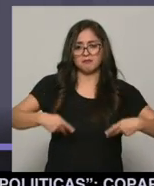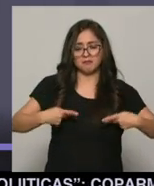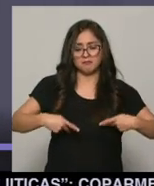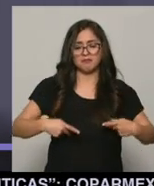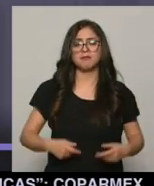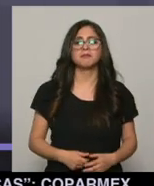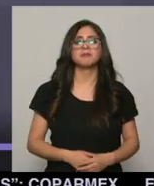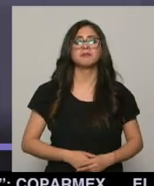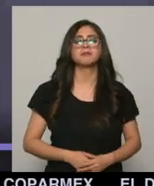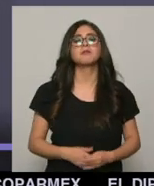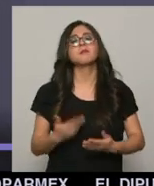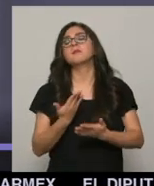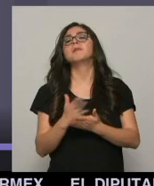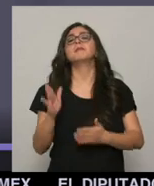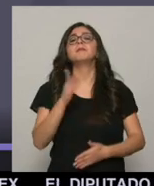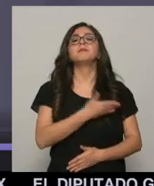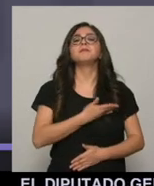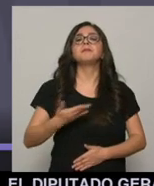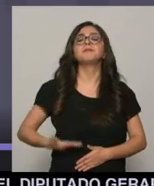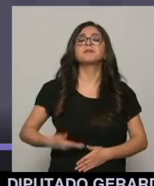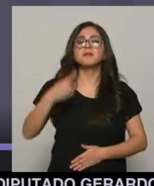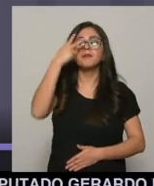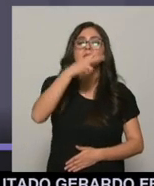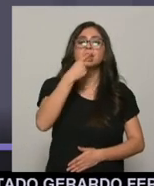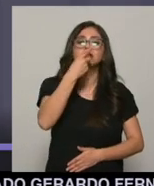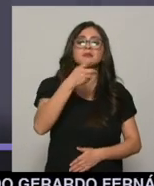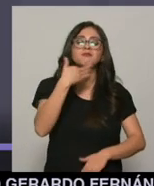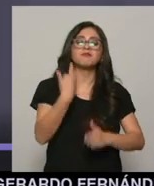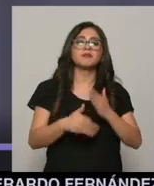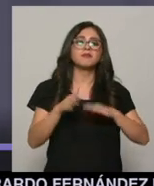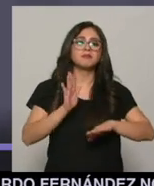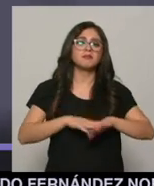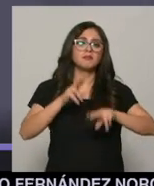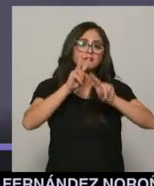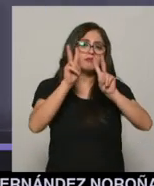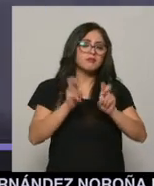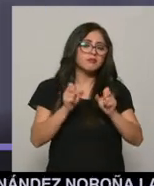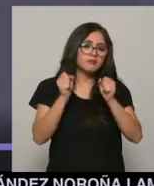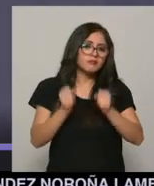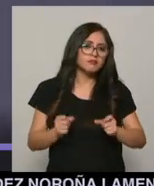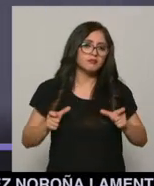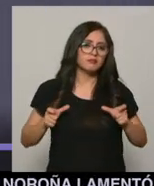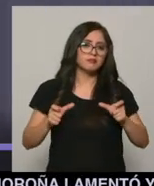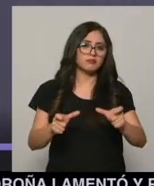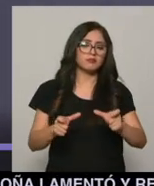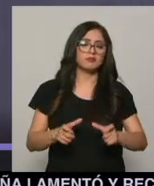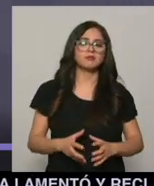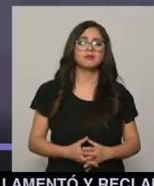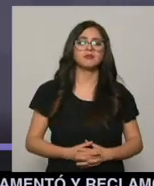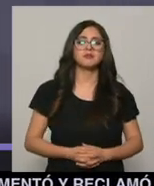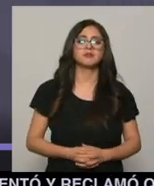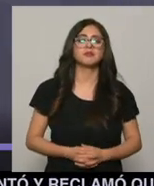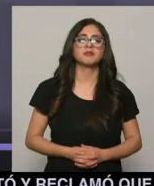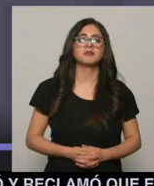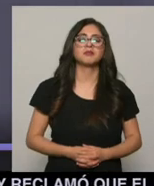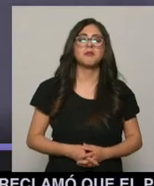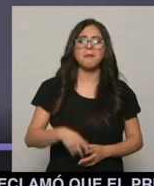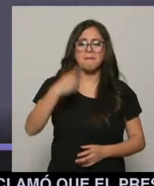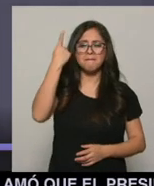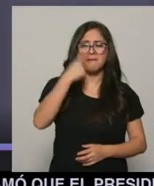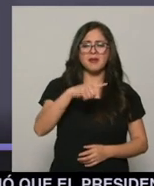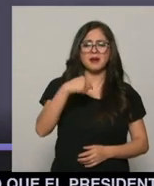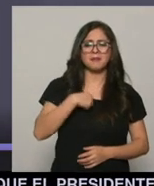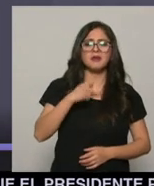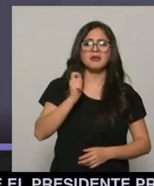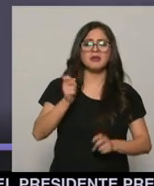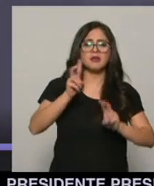también reconoció que falta mucho por hacer en materia de seguridad. Rafael Solano. Me gustaría ahora sí que recuperar un tema muy importante, ¿sí?, que es el